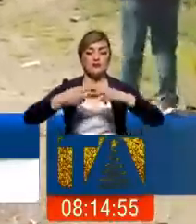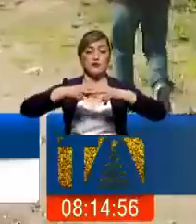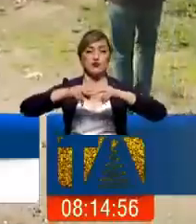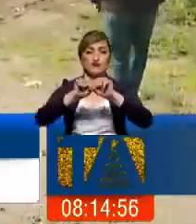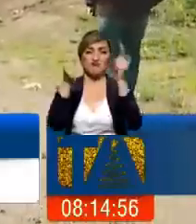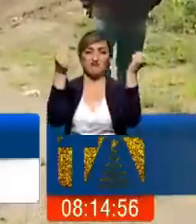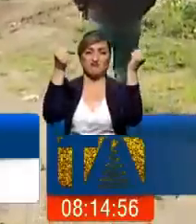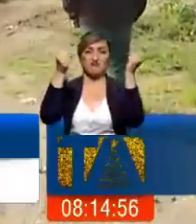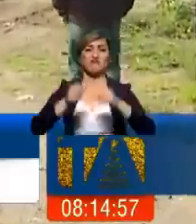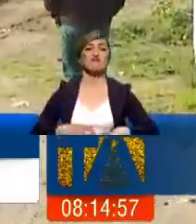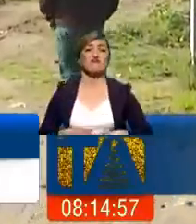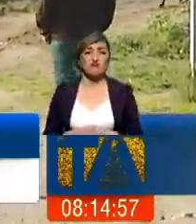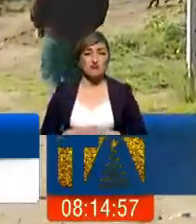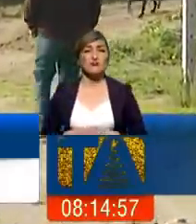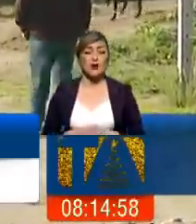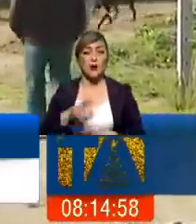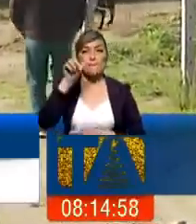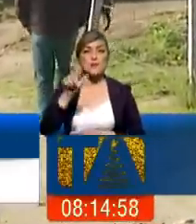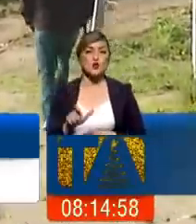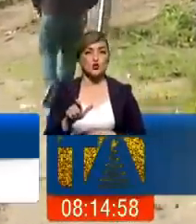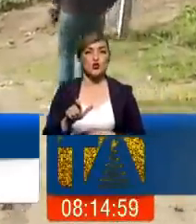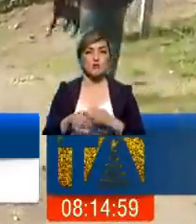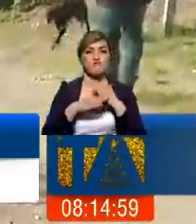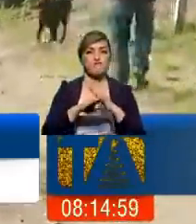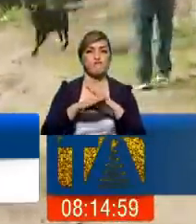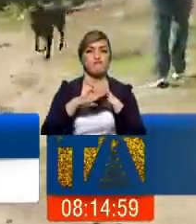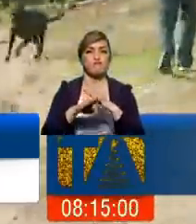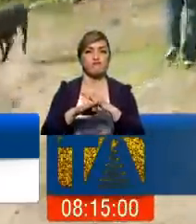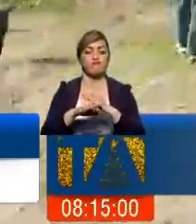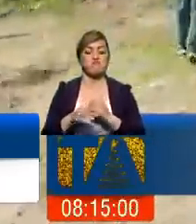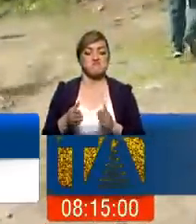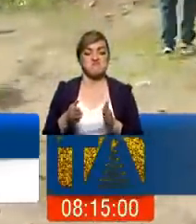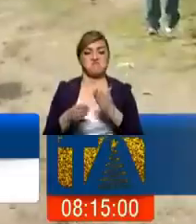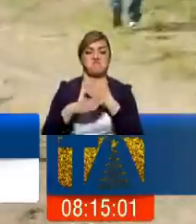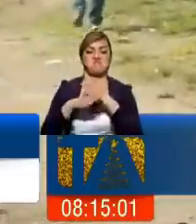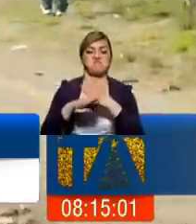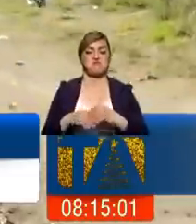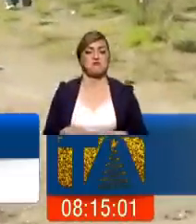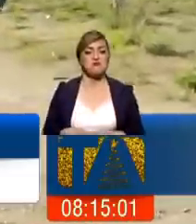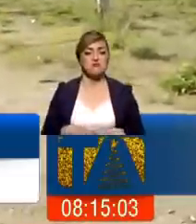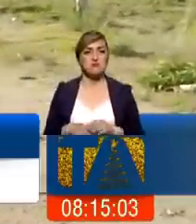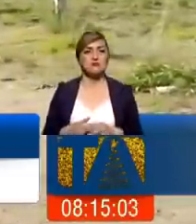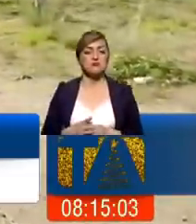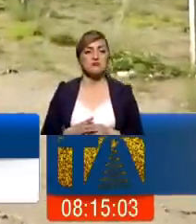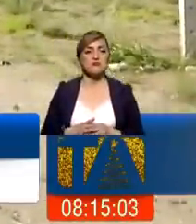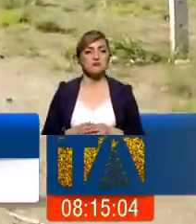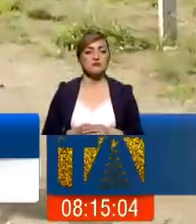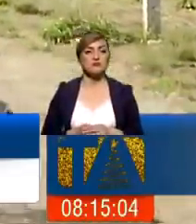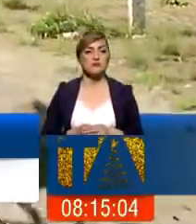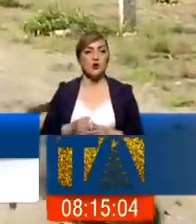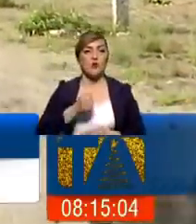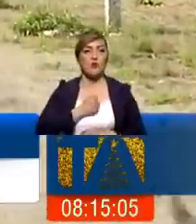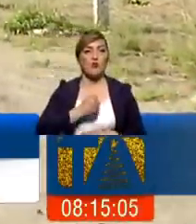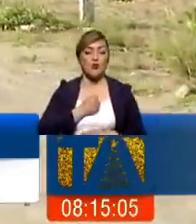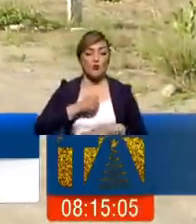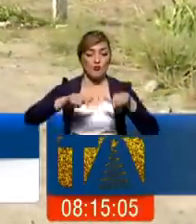vista de que obviamente es una sola persona que está obstaculizando el trazado vial. La gran mayoría, y en este caso quienes somos